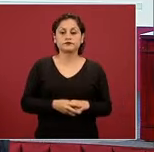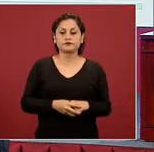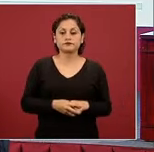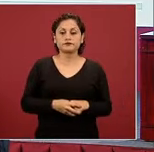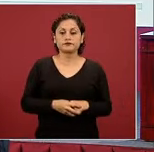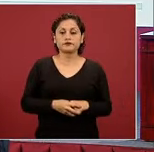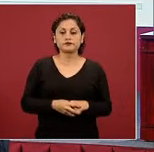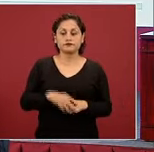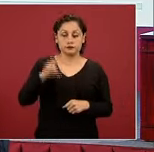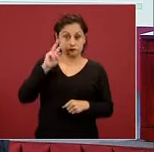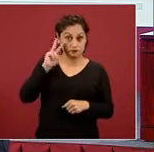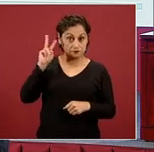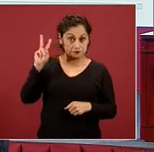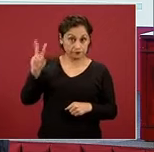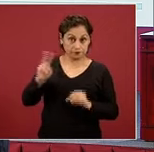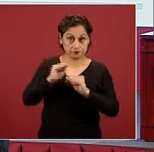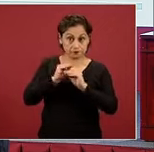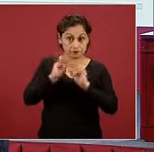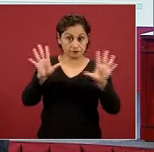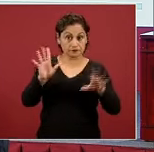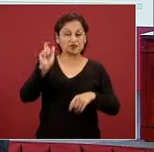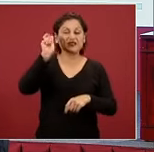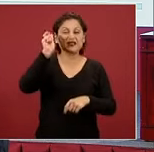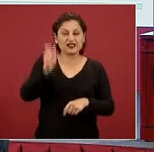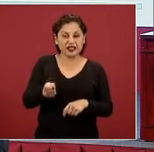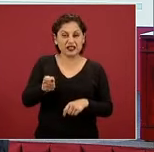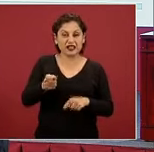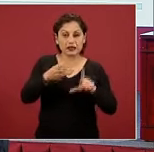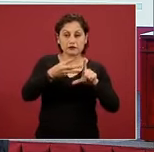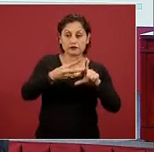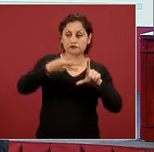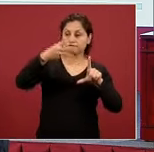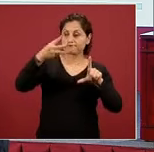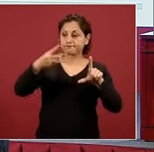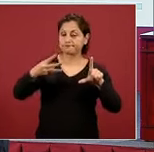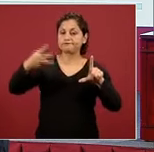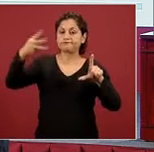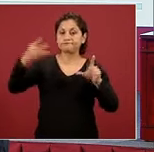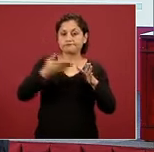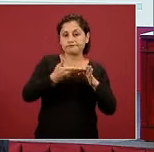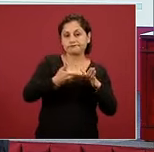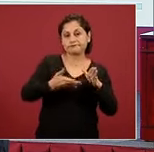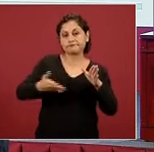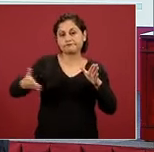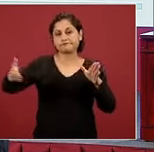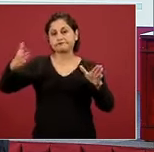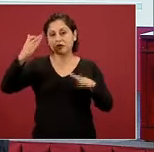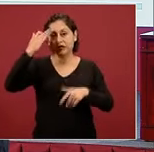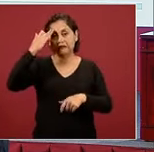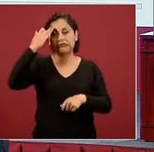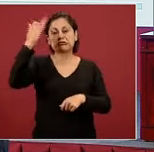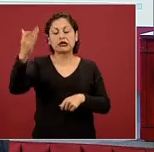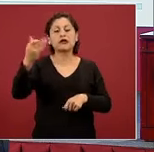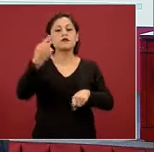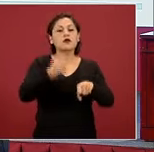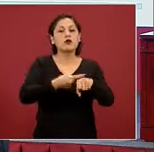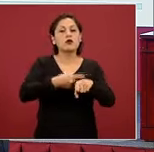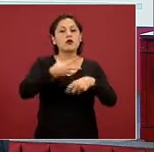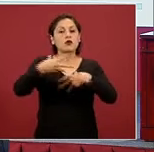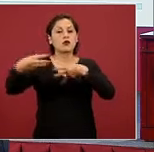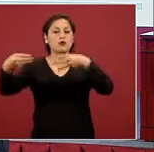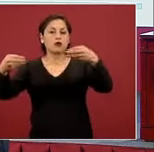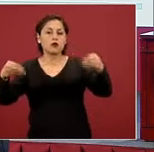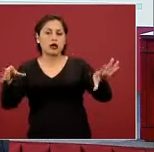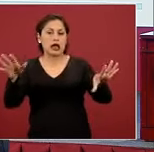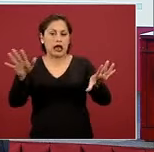fácilmente en términos de visualización nos permite ver la trayectoria, la tendencia de la epidemia en el tiempo, cómo va cambiando la